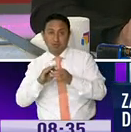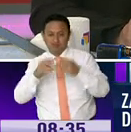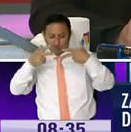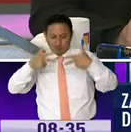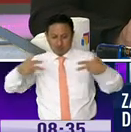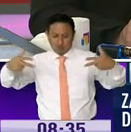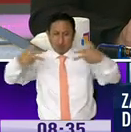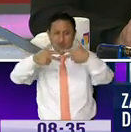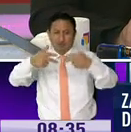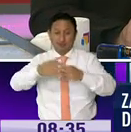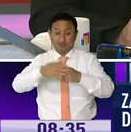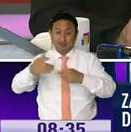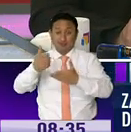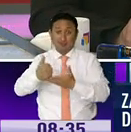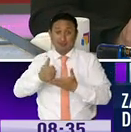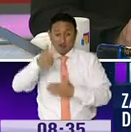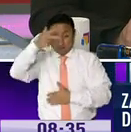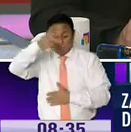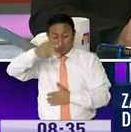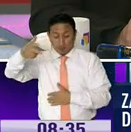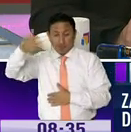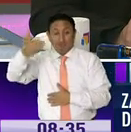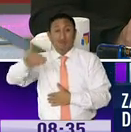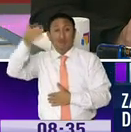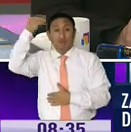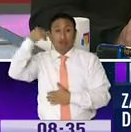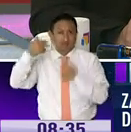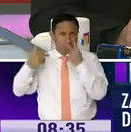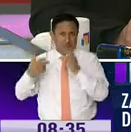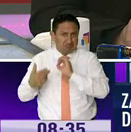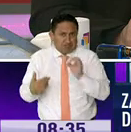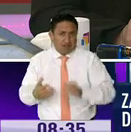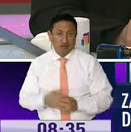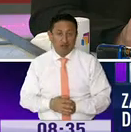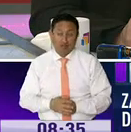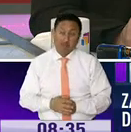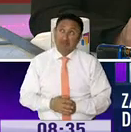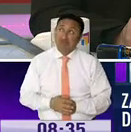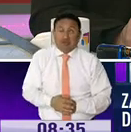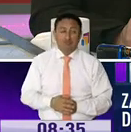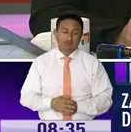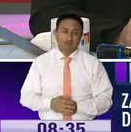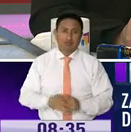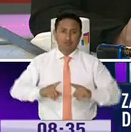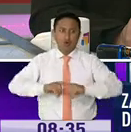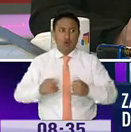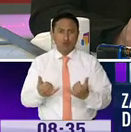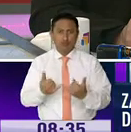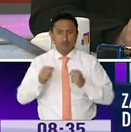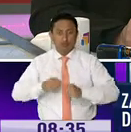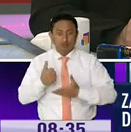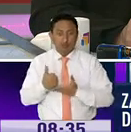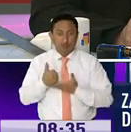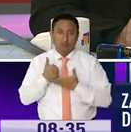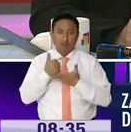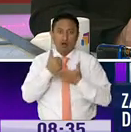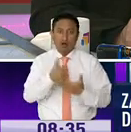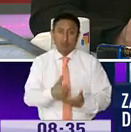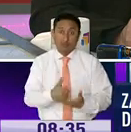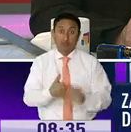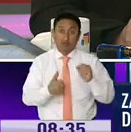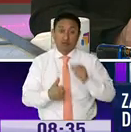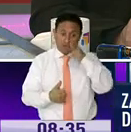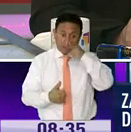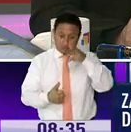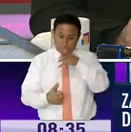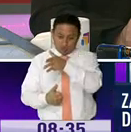La videovigilancia es una herramienta que antes no se la observaba, no se la tomaba en cuenta, pero ahora vemos que es una herramienta fundamental porque a través